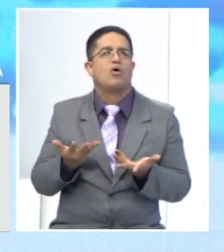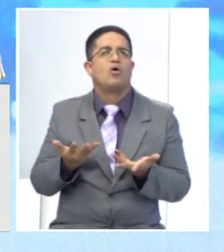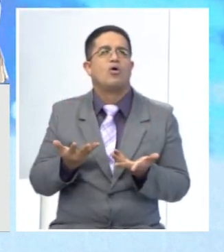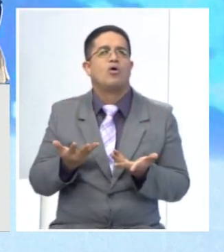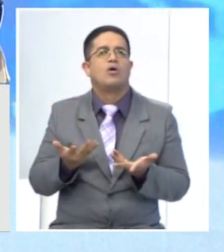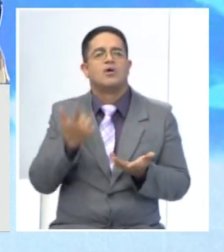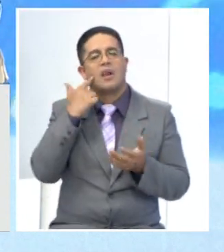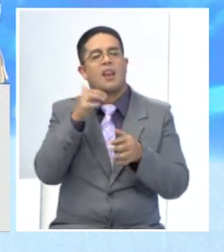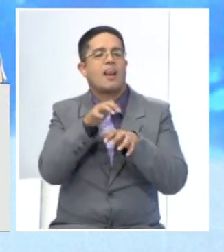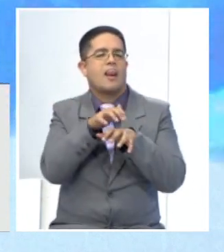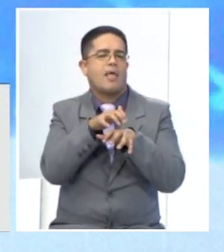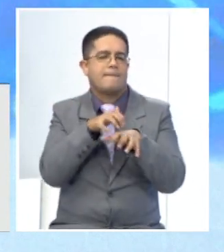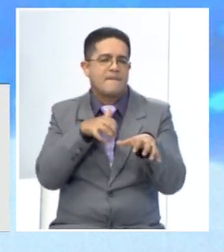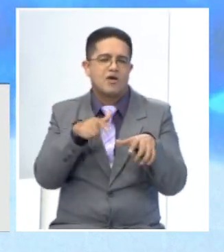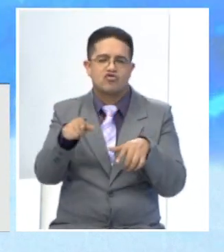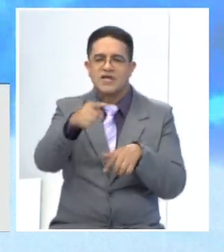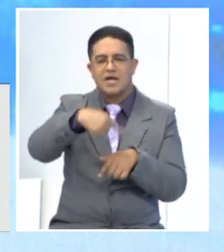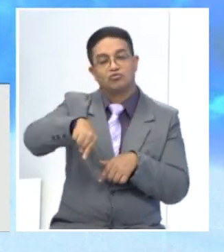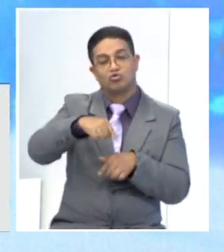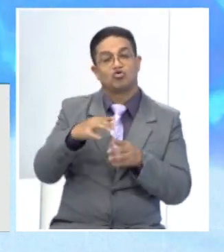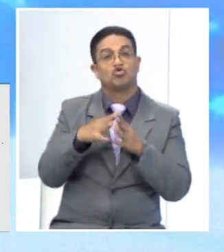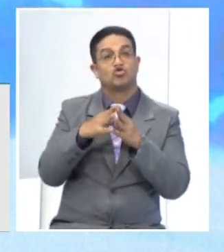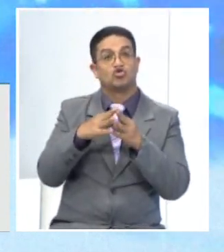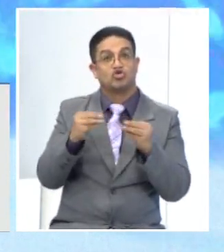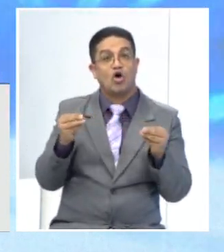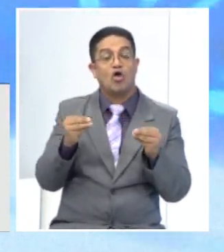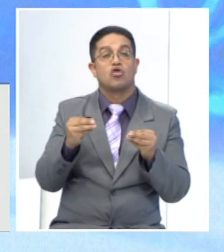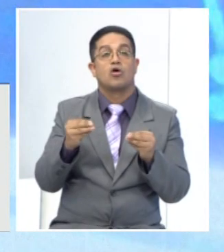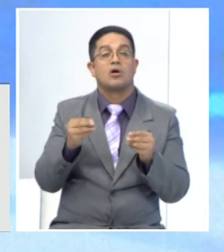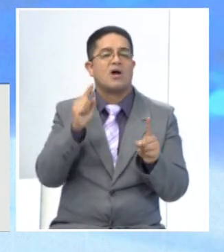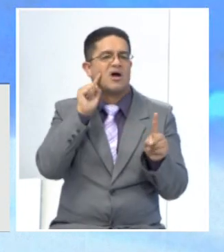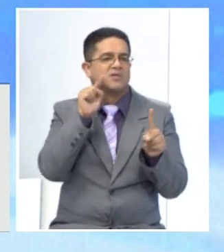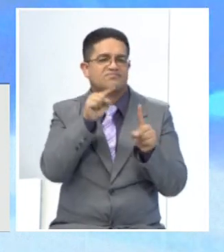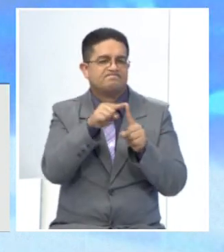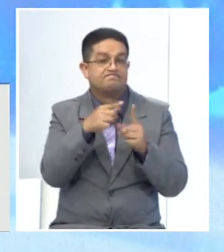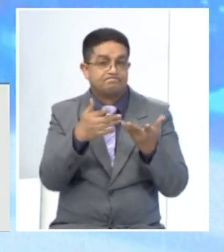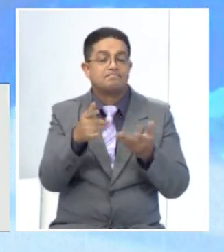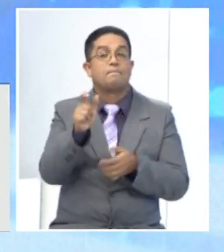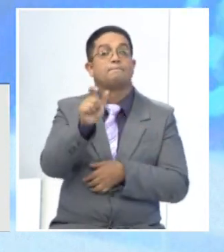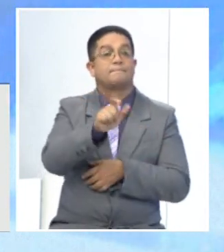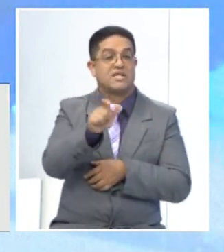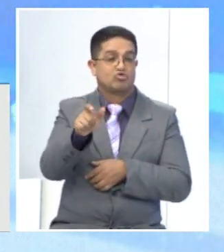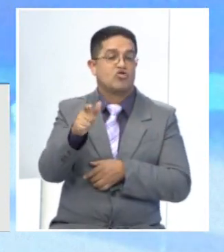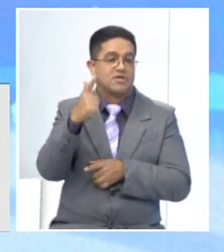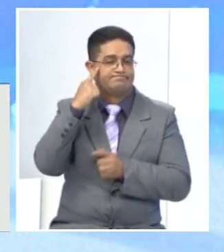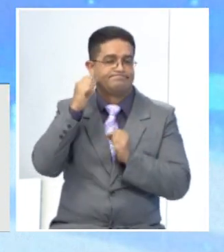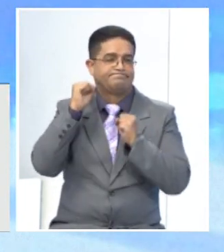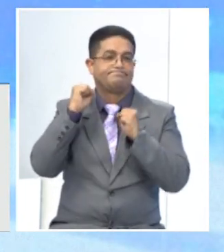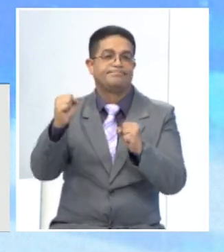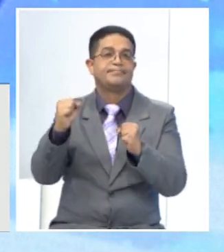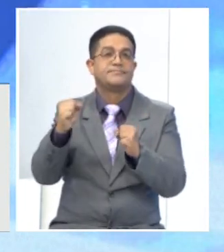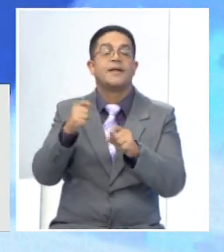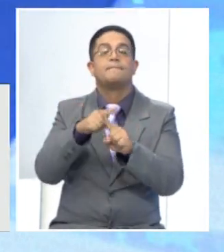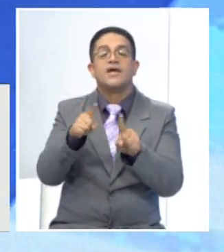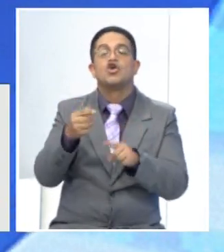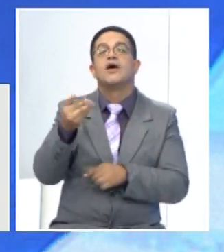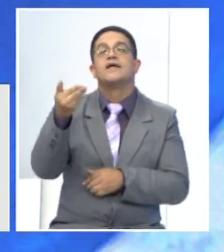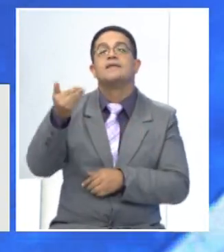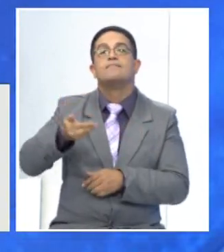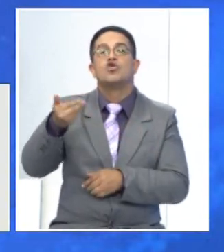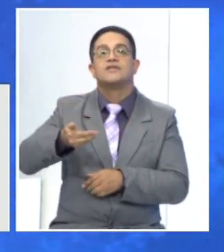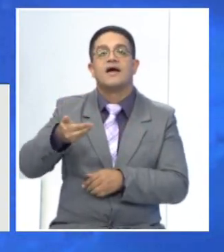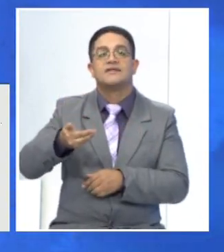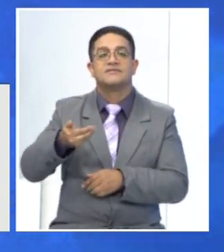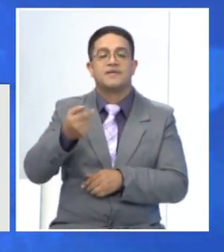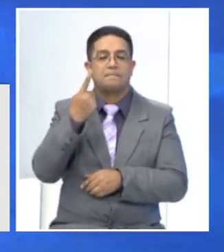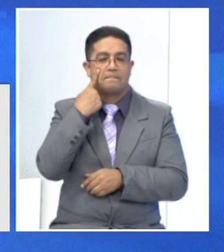la mayoría, todos los médicos en área de reproducción asistida en la actualidad en el país son personas sumamente calificadas. Lo importante es escalar hasta